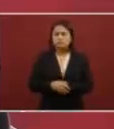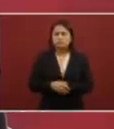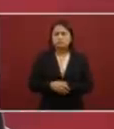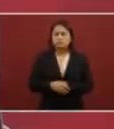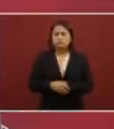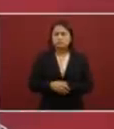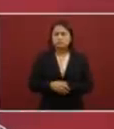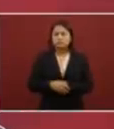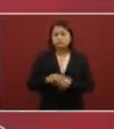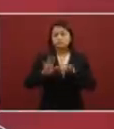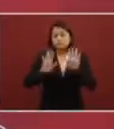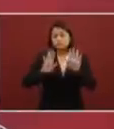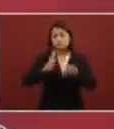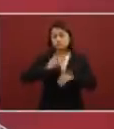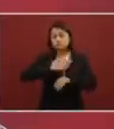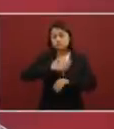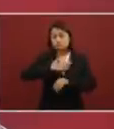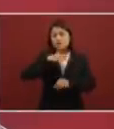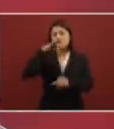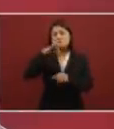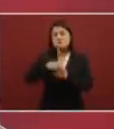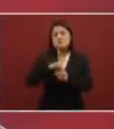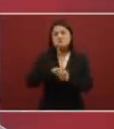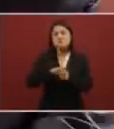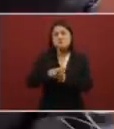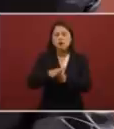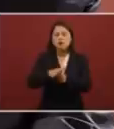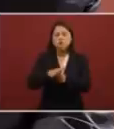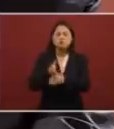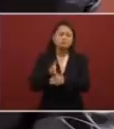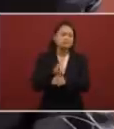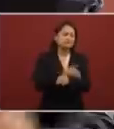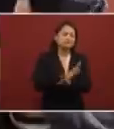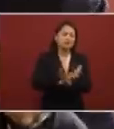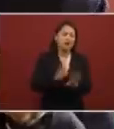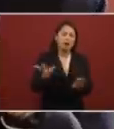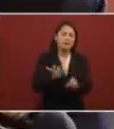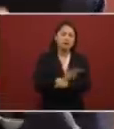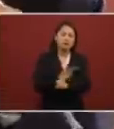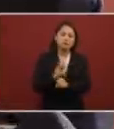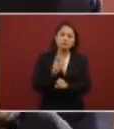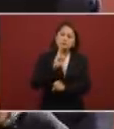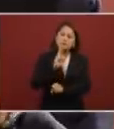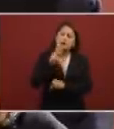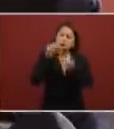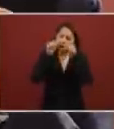pensar en el futuro. Okay, y